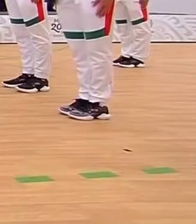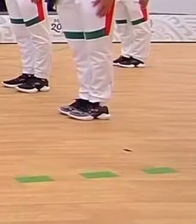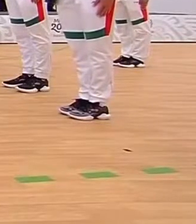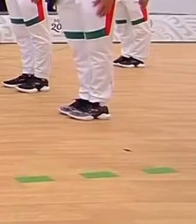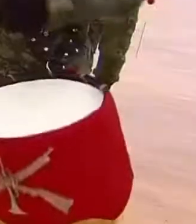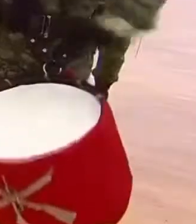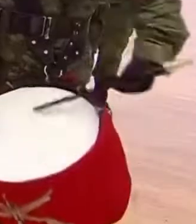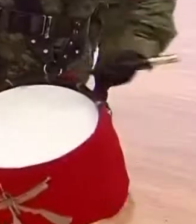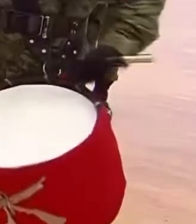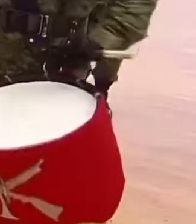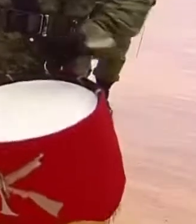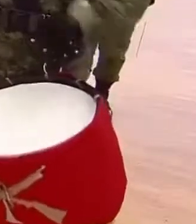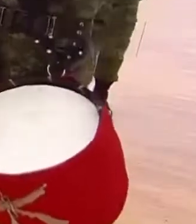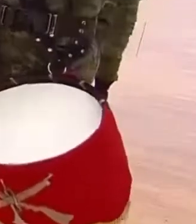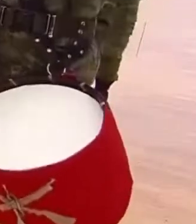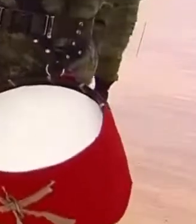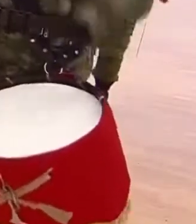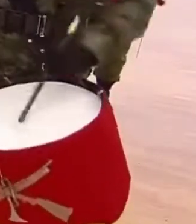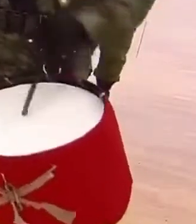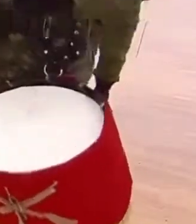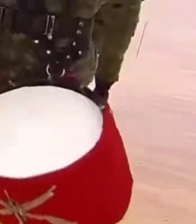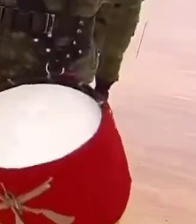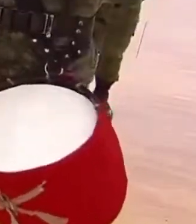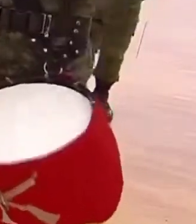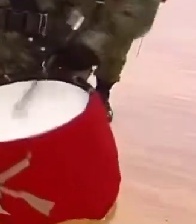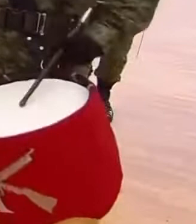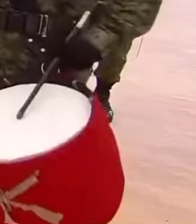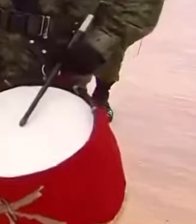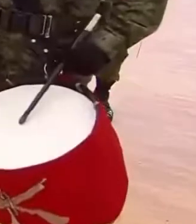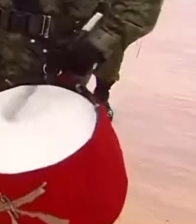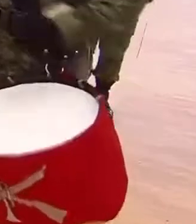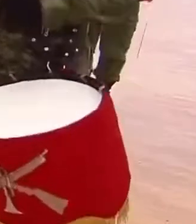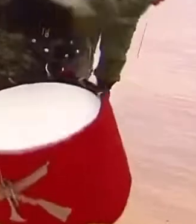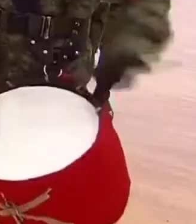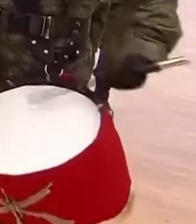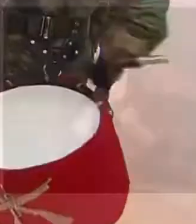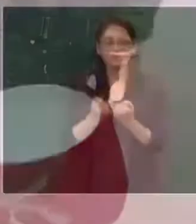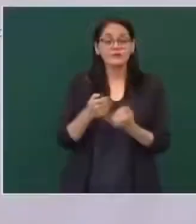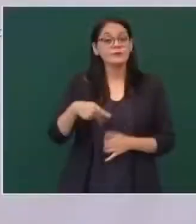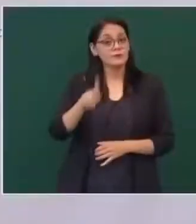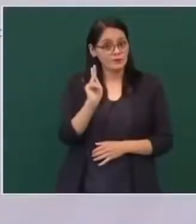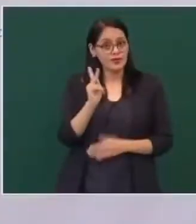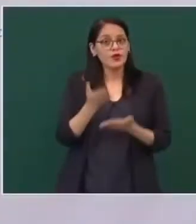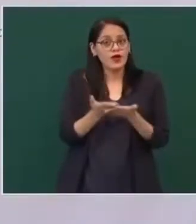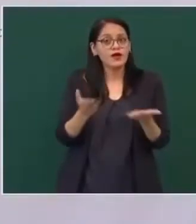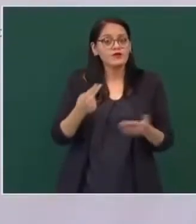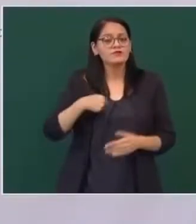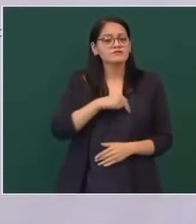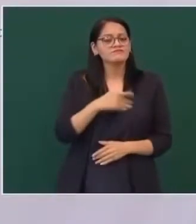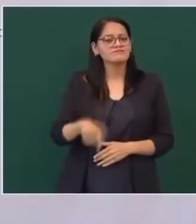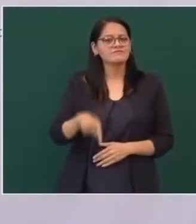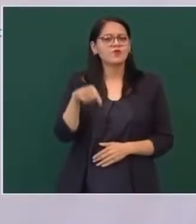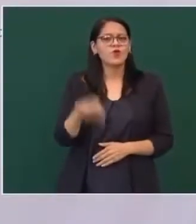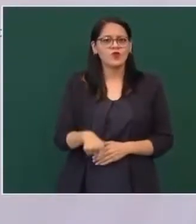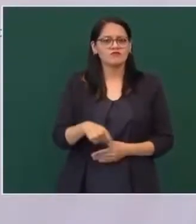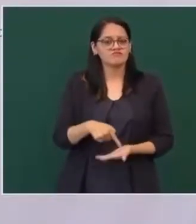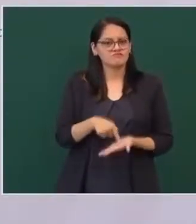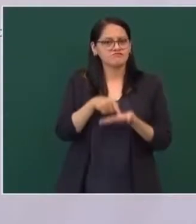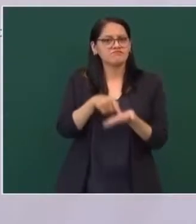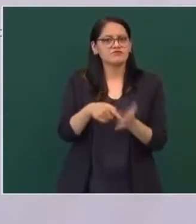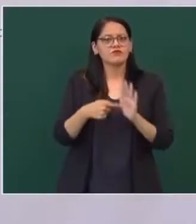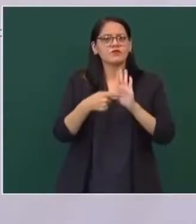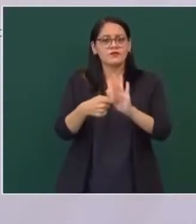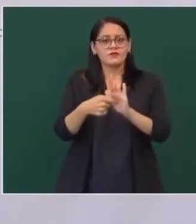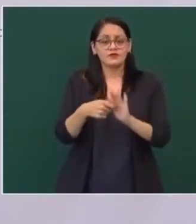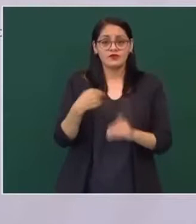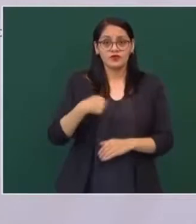mexicana que representará a nuestro país en los próximos Juegos Olímpicos de Tokio 2020. Estamos aquí hoy a punto de materializar